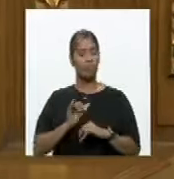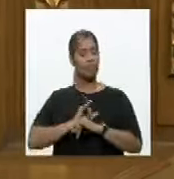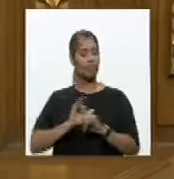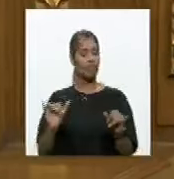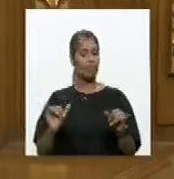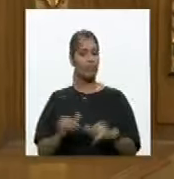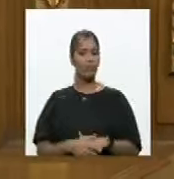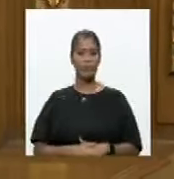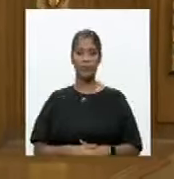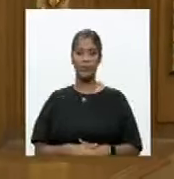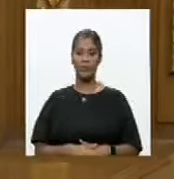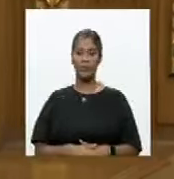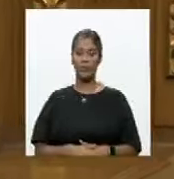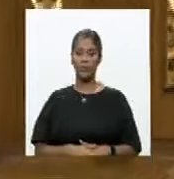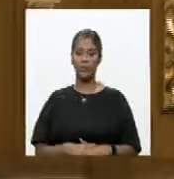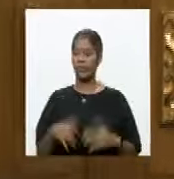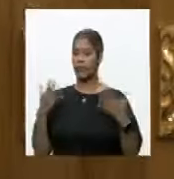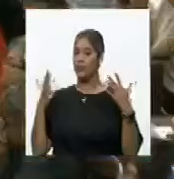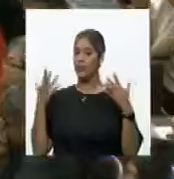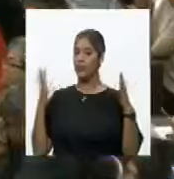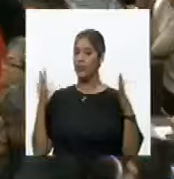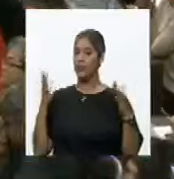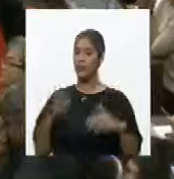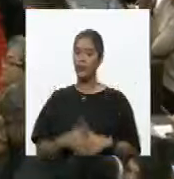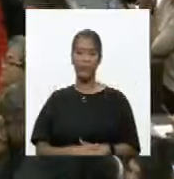todo, señor presidente.